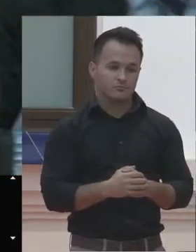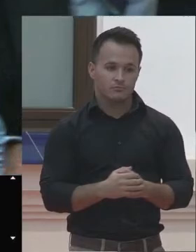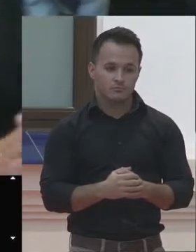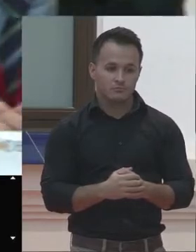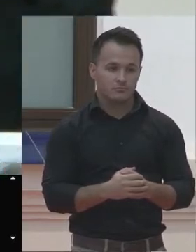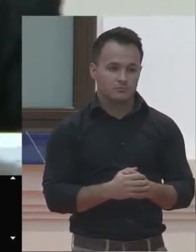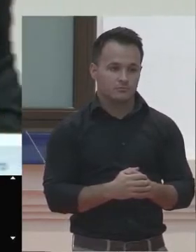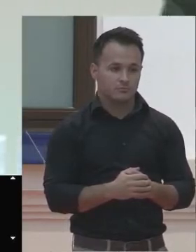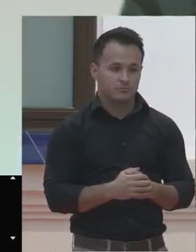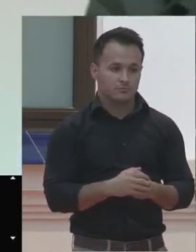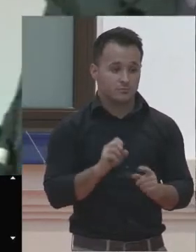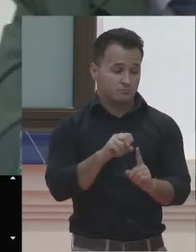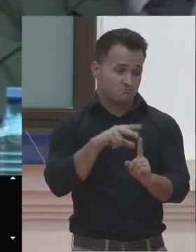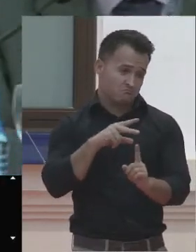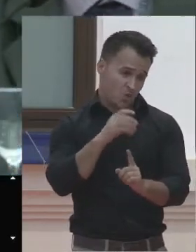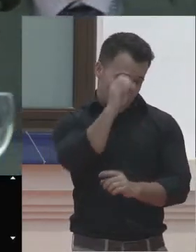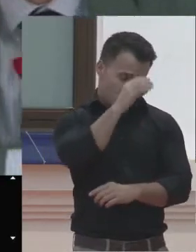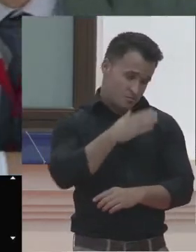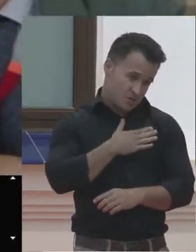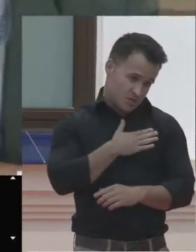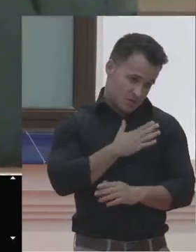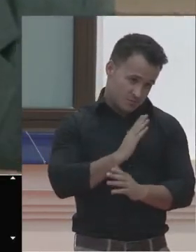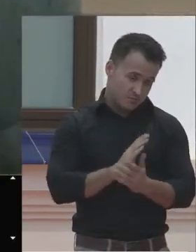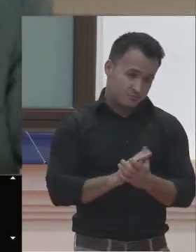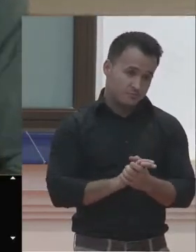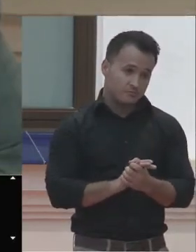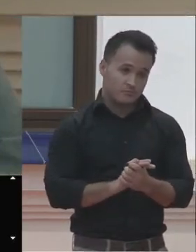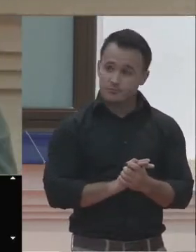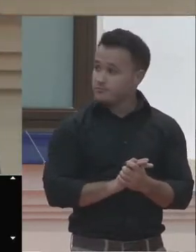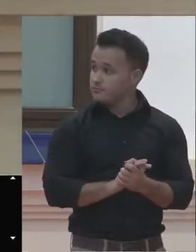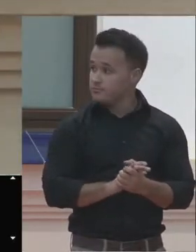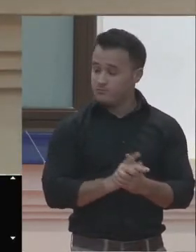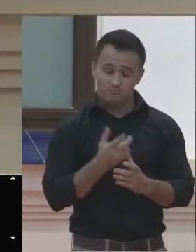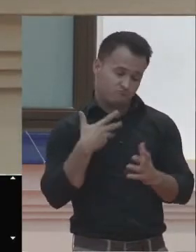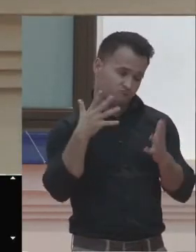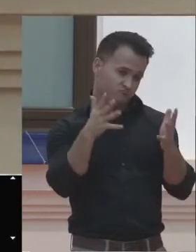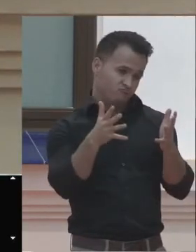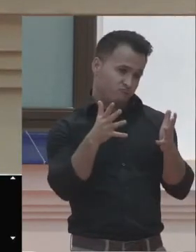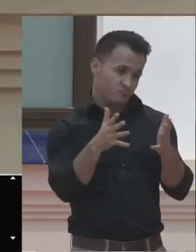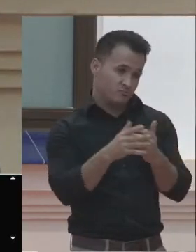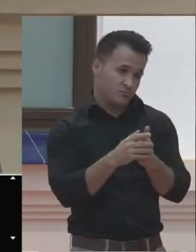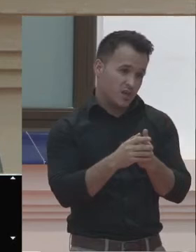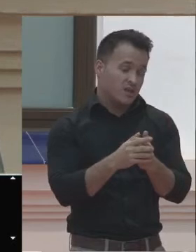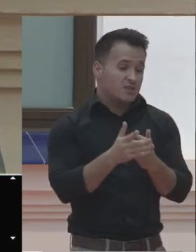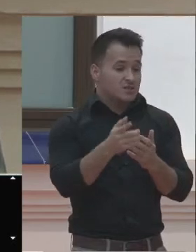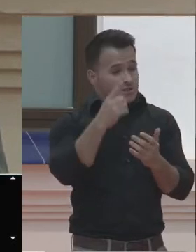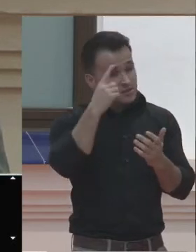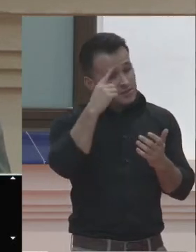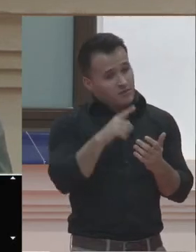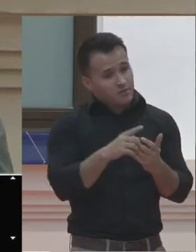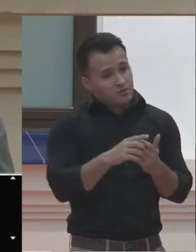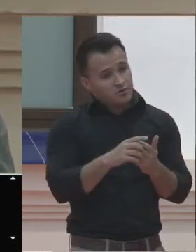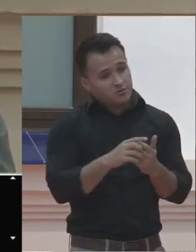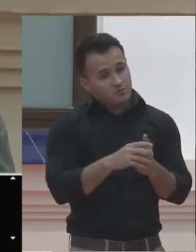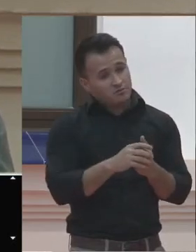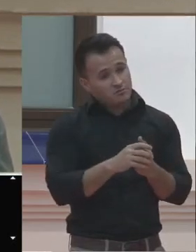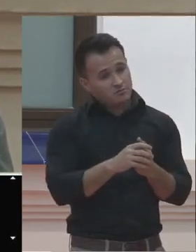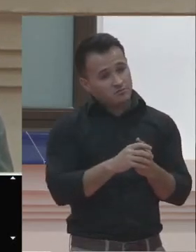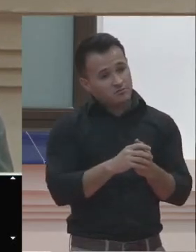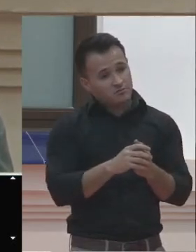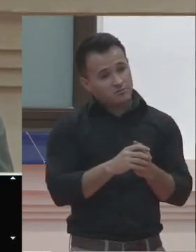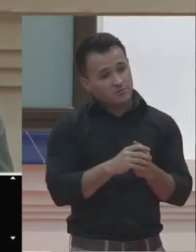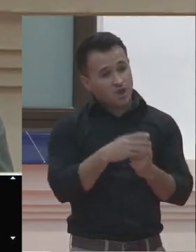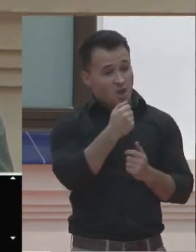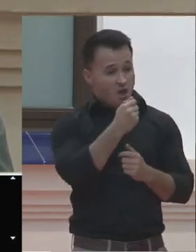Desde el punto de vista nuestro, la certificación es más que recomendable. Es algo que le garantiza a